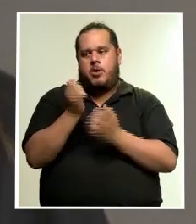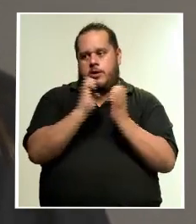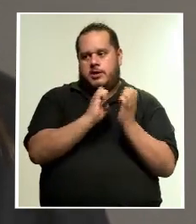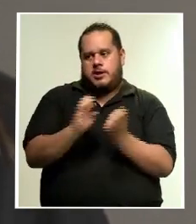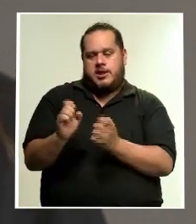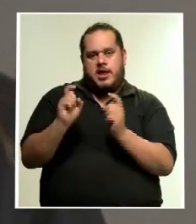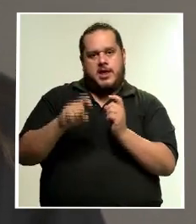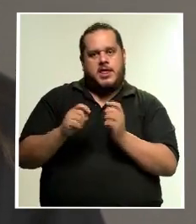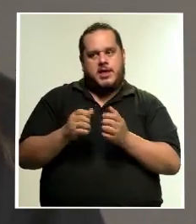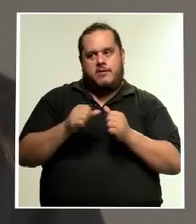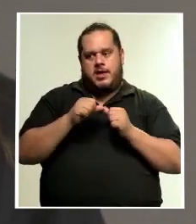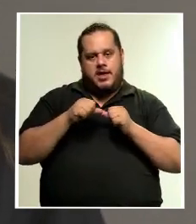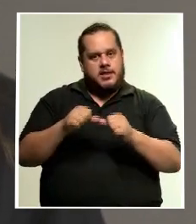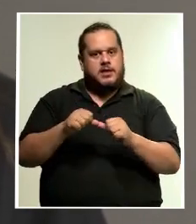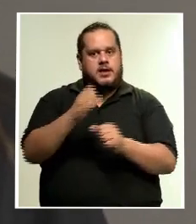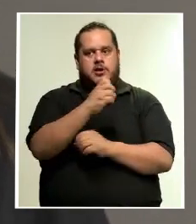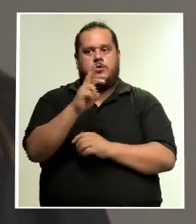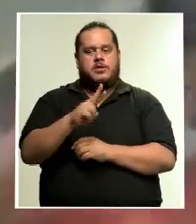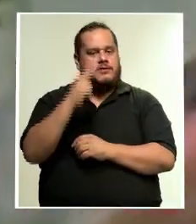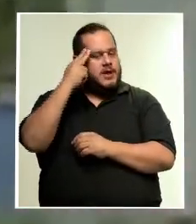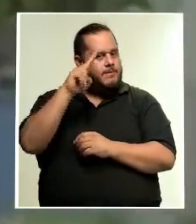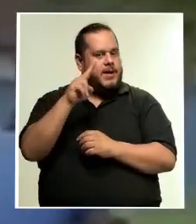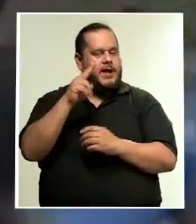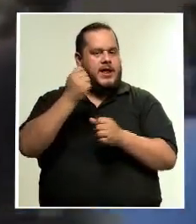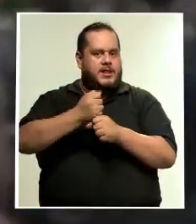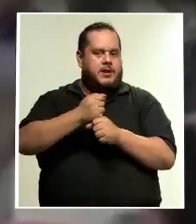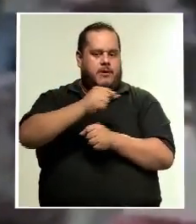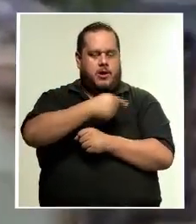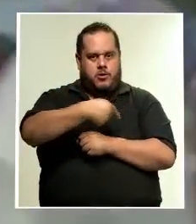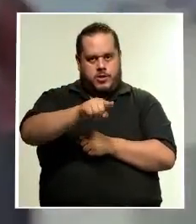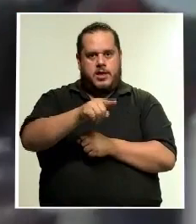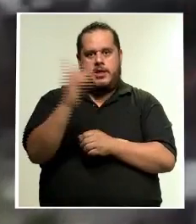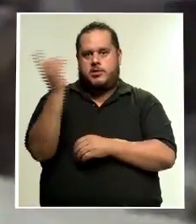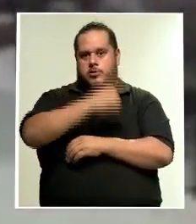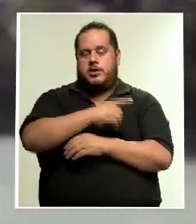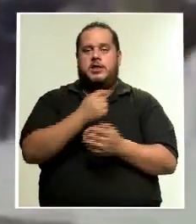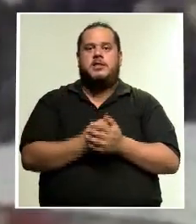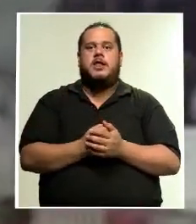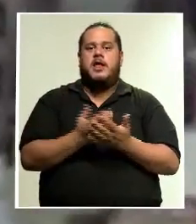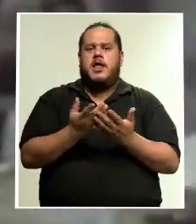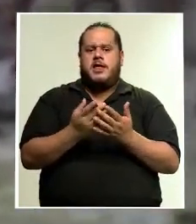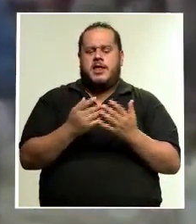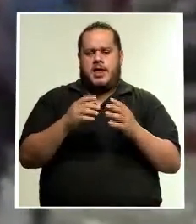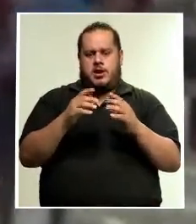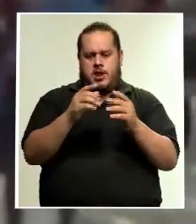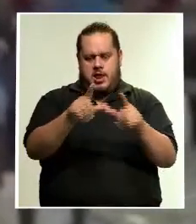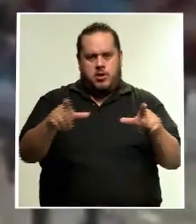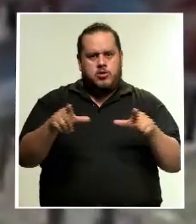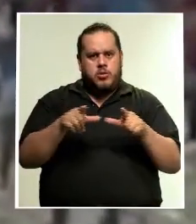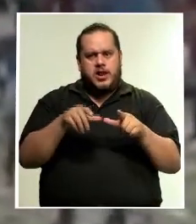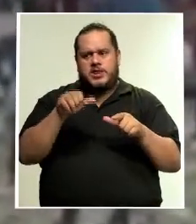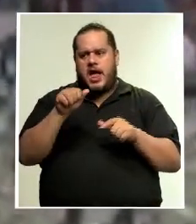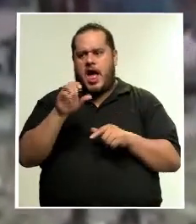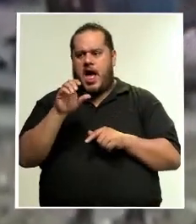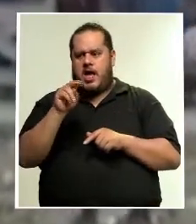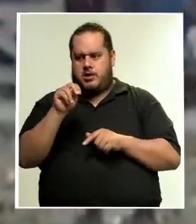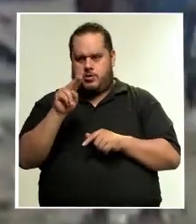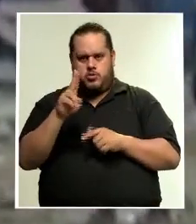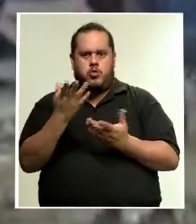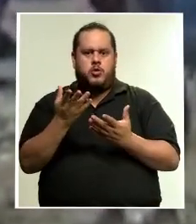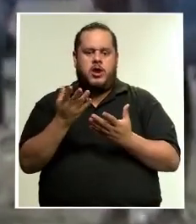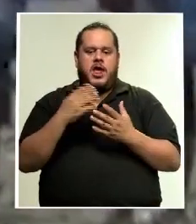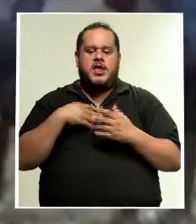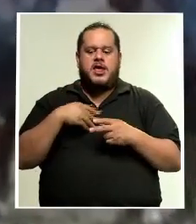que debe seguir Costa Rica para la atención de estos flujos. La Agencia de las Naciones Unidas para los Refugiados, ACNUR, brinda constante seguimiento a estos